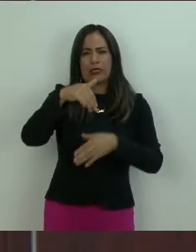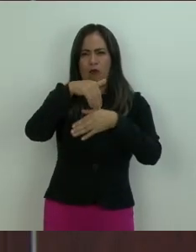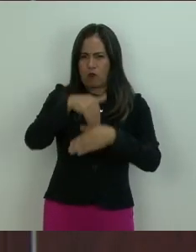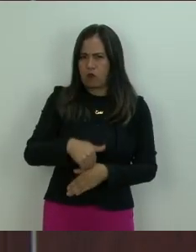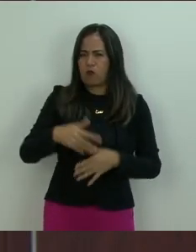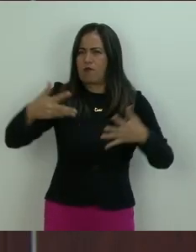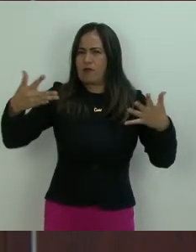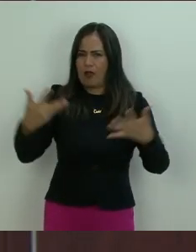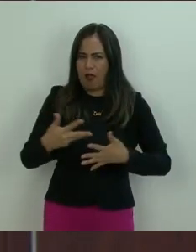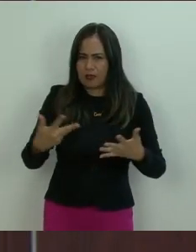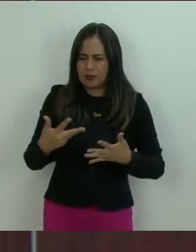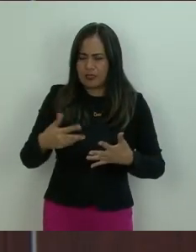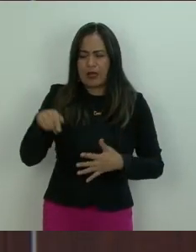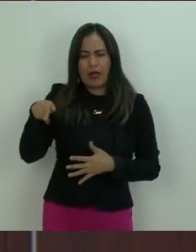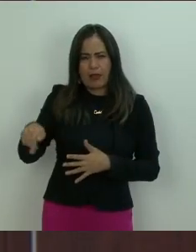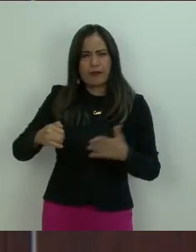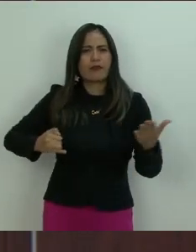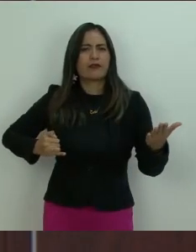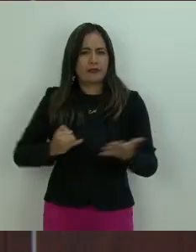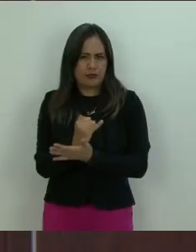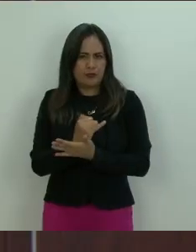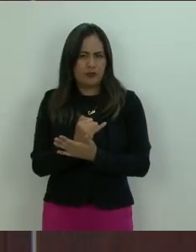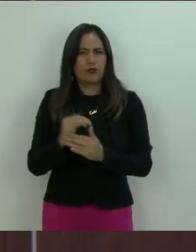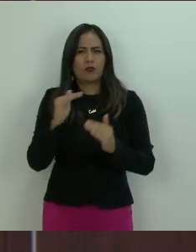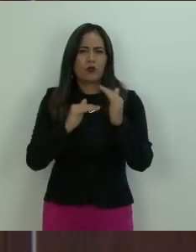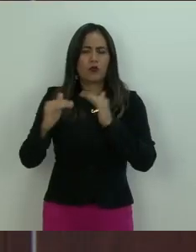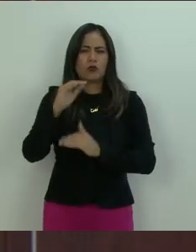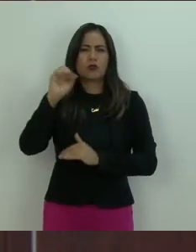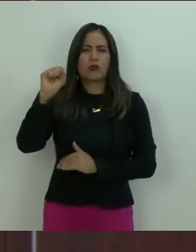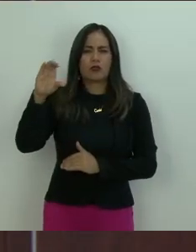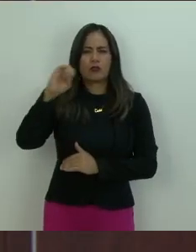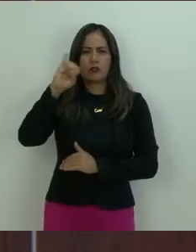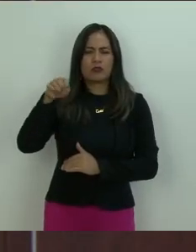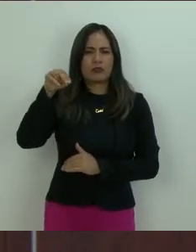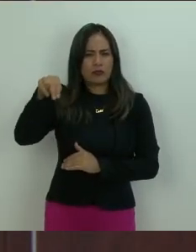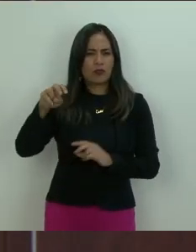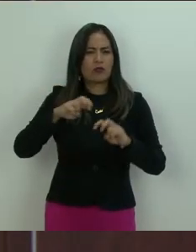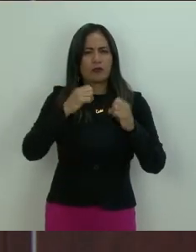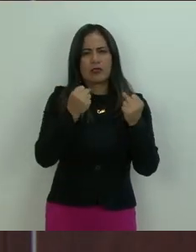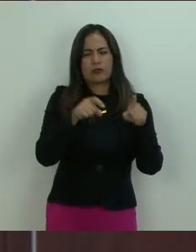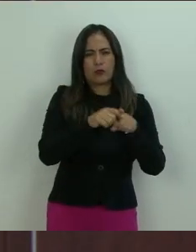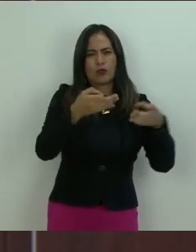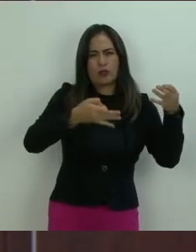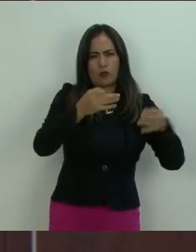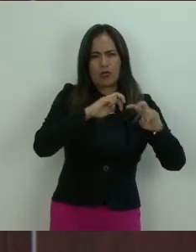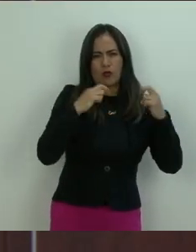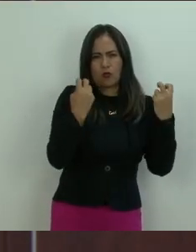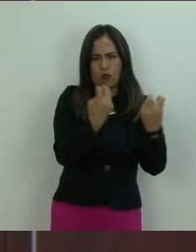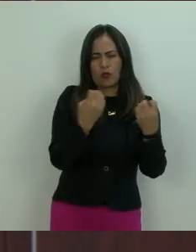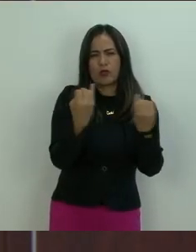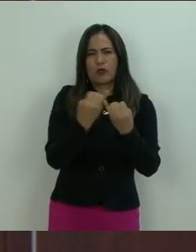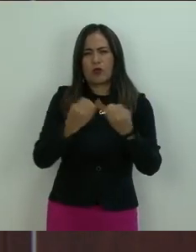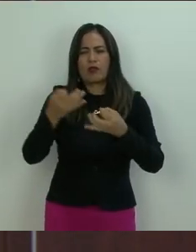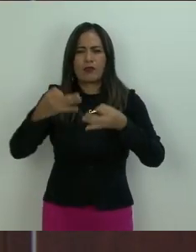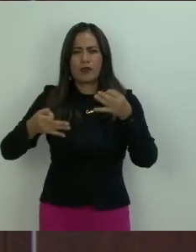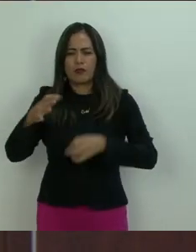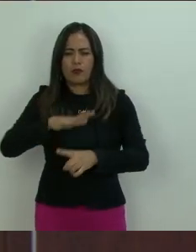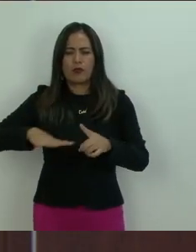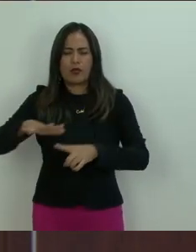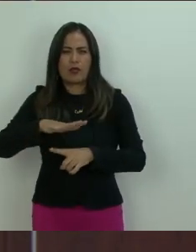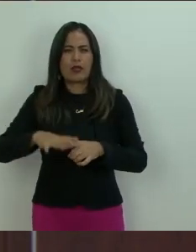en decisiones desde Suprema Corte, colegiados, pero también en tribunales locales. Y la Recomendación